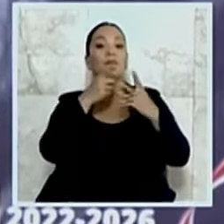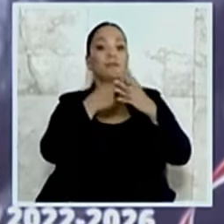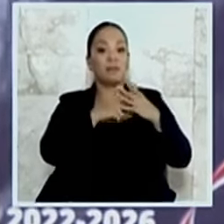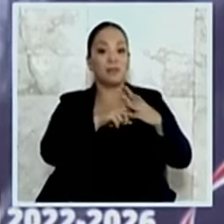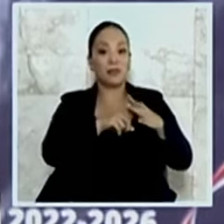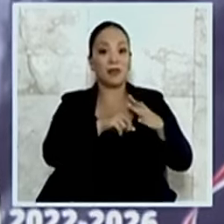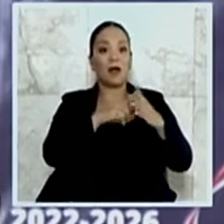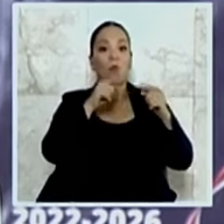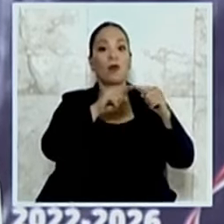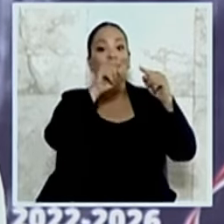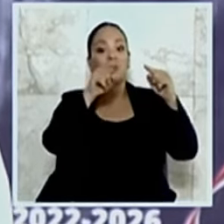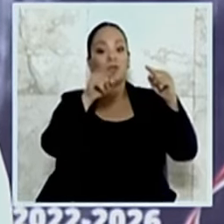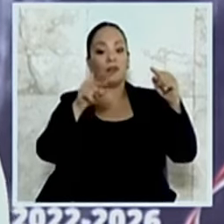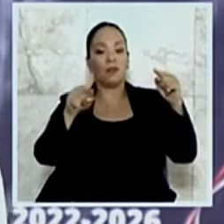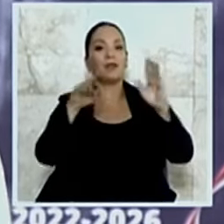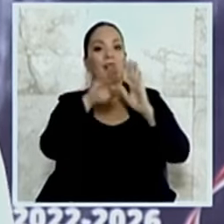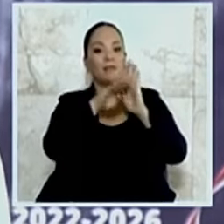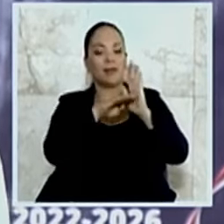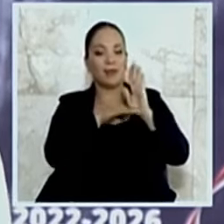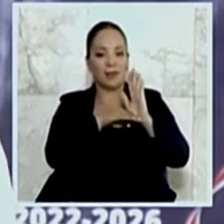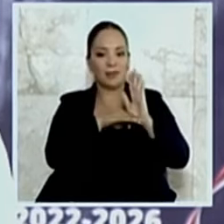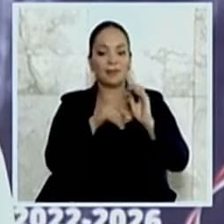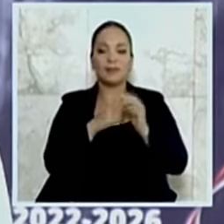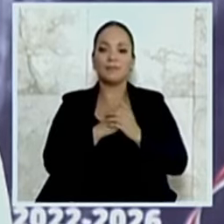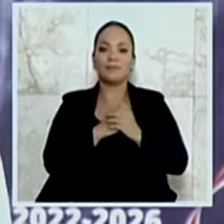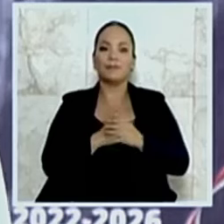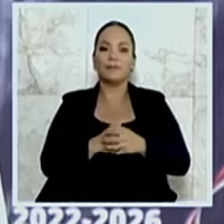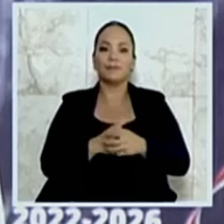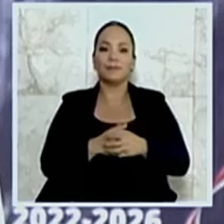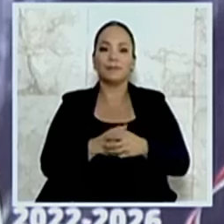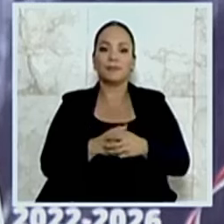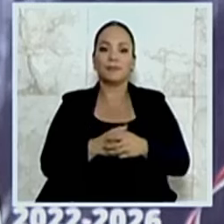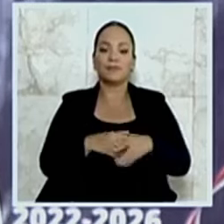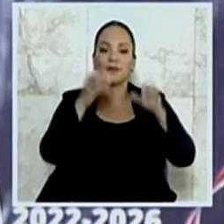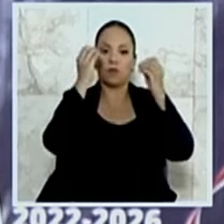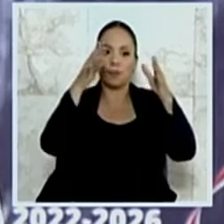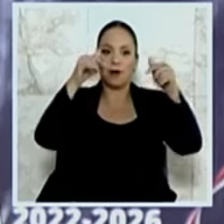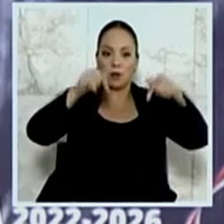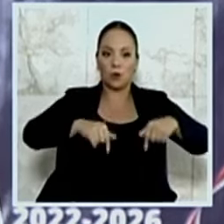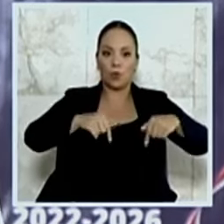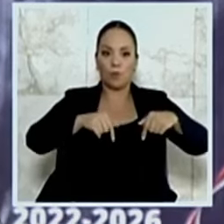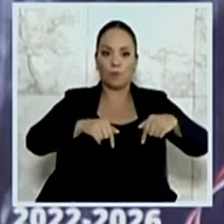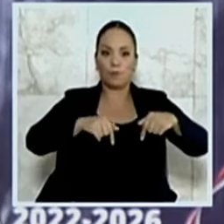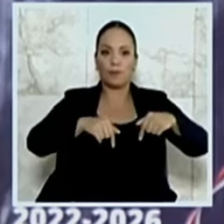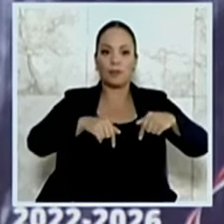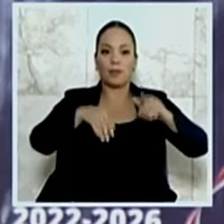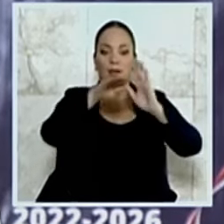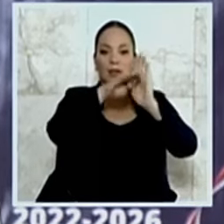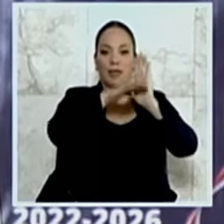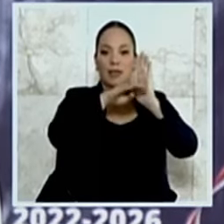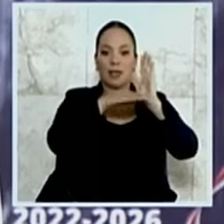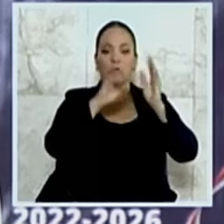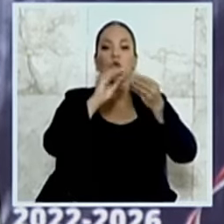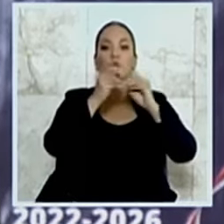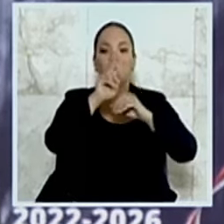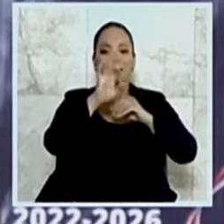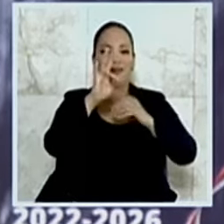de mayo que se declaró ya el fin de lo que es la emergencia mundial por COVID-19, tenemos que empezar en una